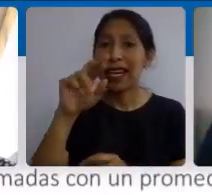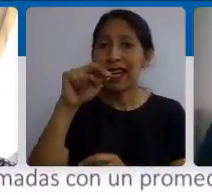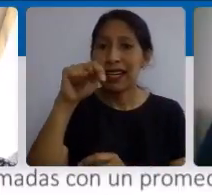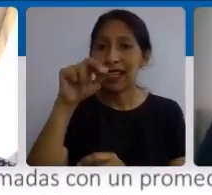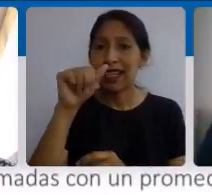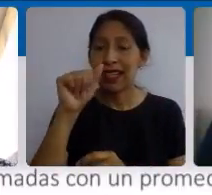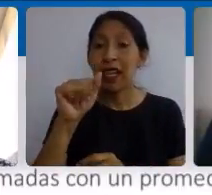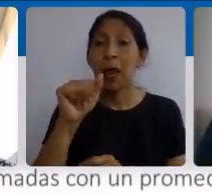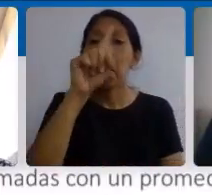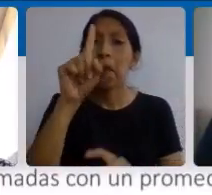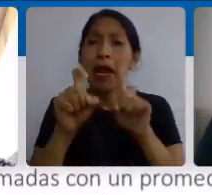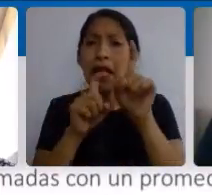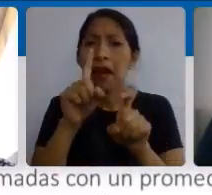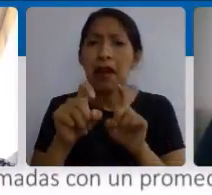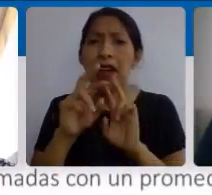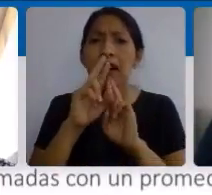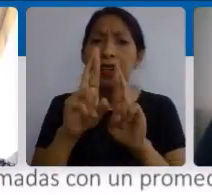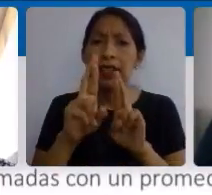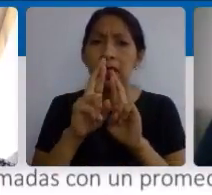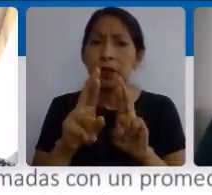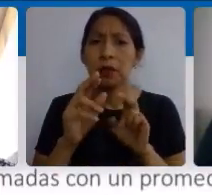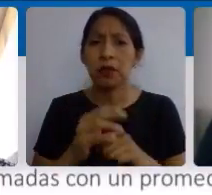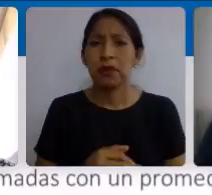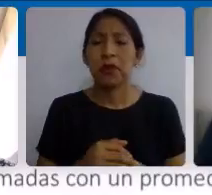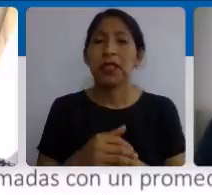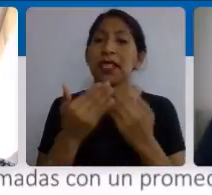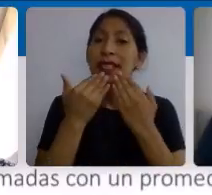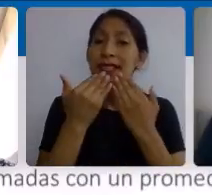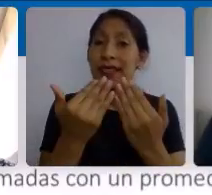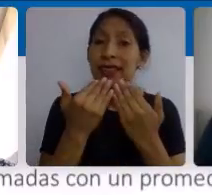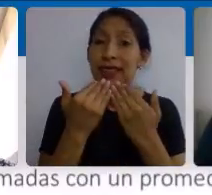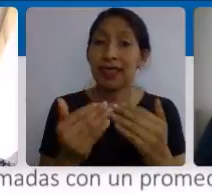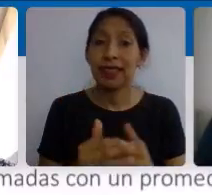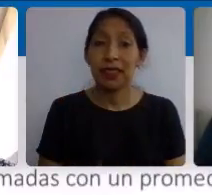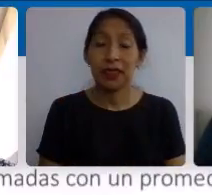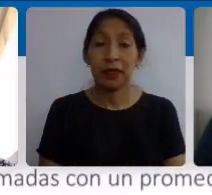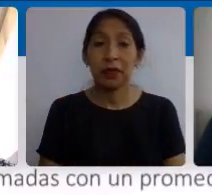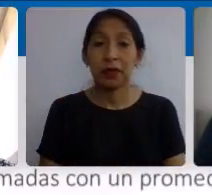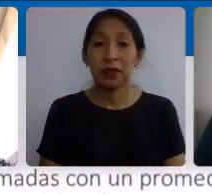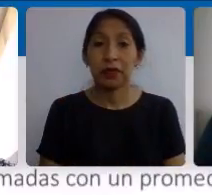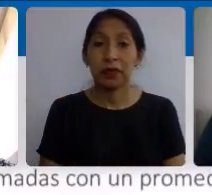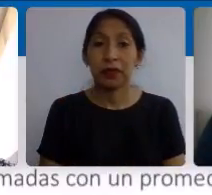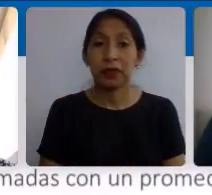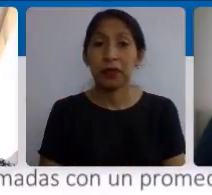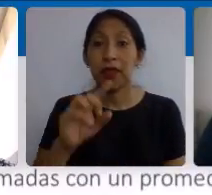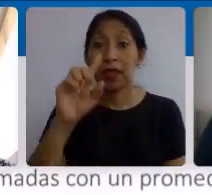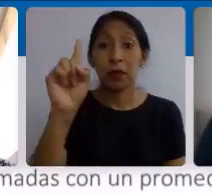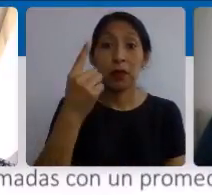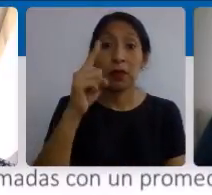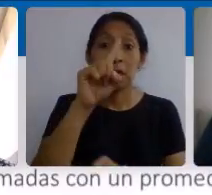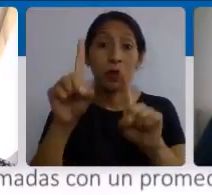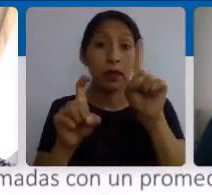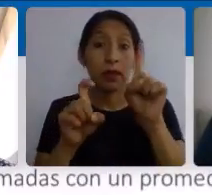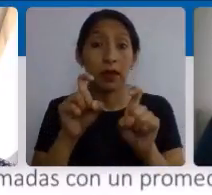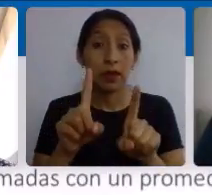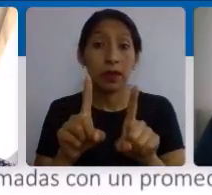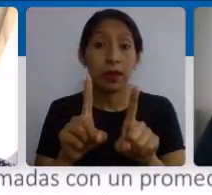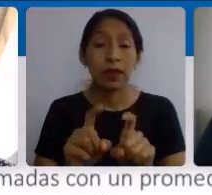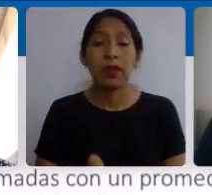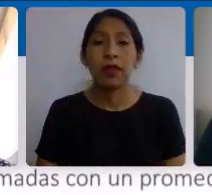poder resolver algunas preguntas que hemos podido recibir. Gracias. La primera pregunta